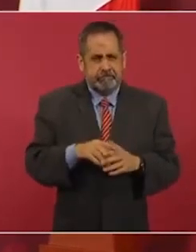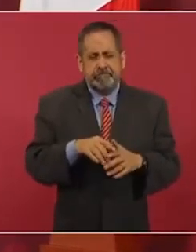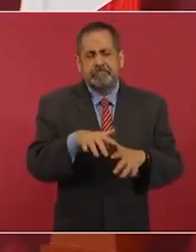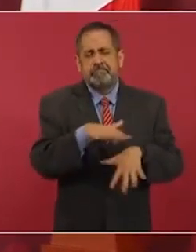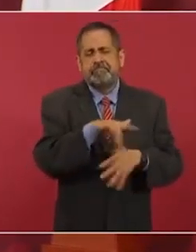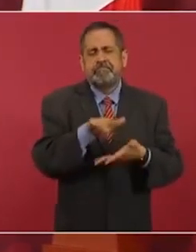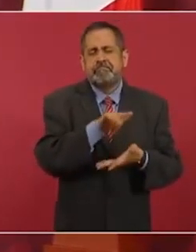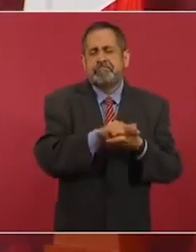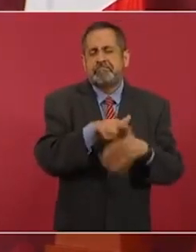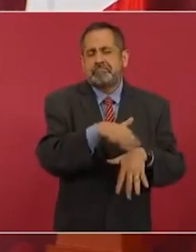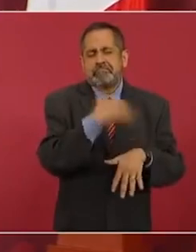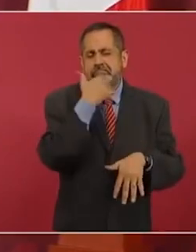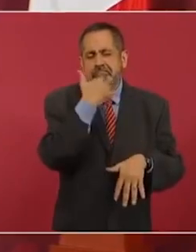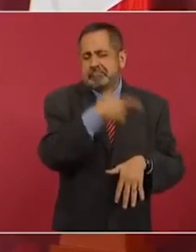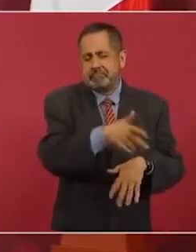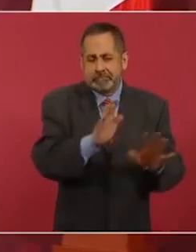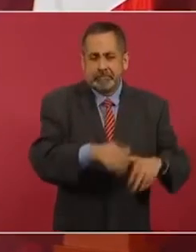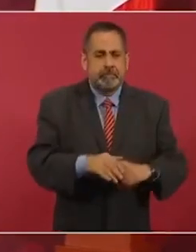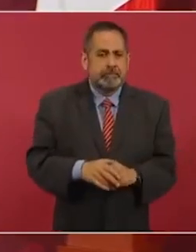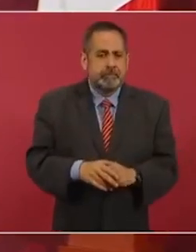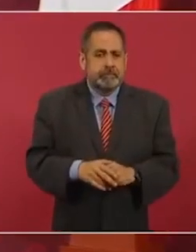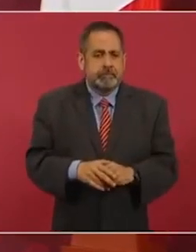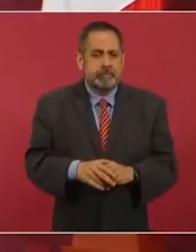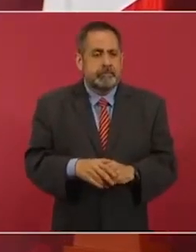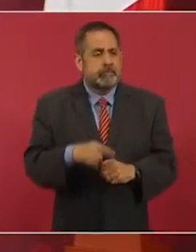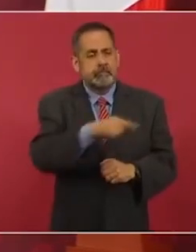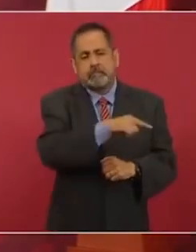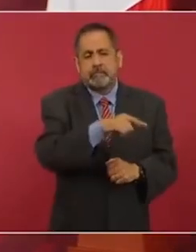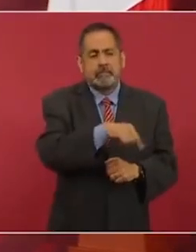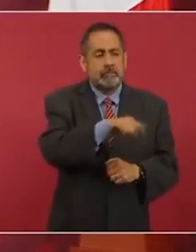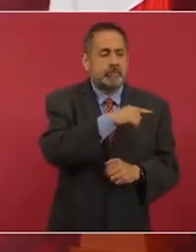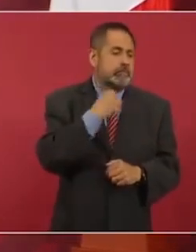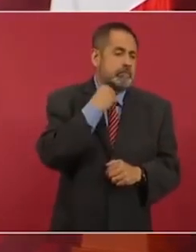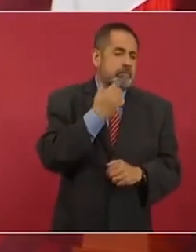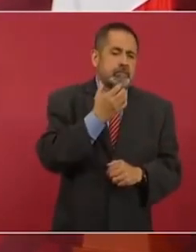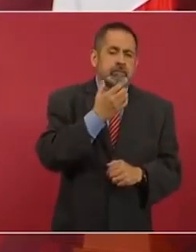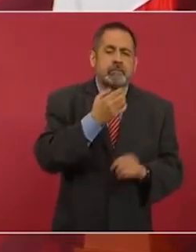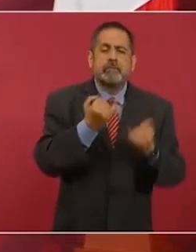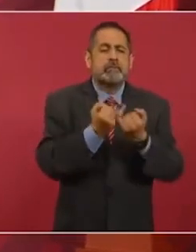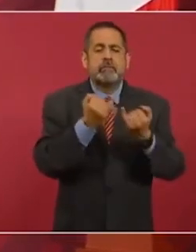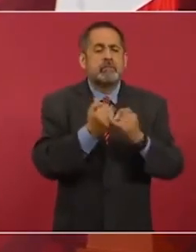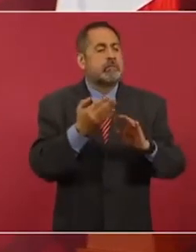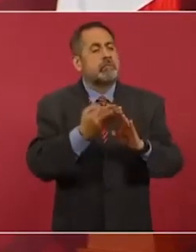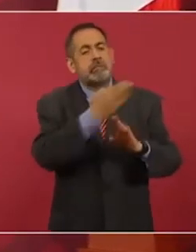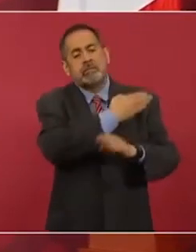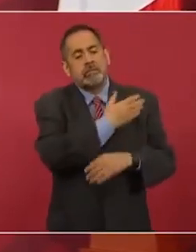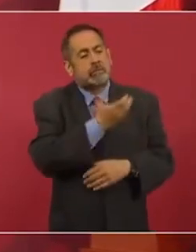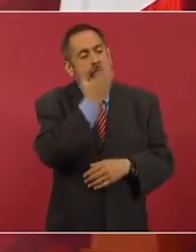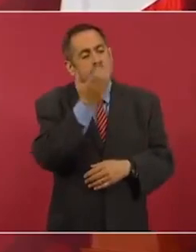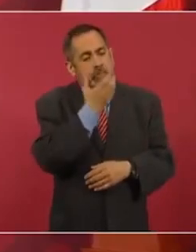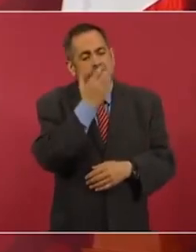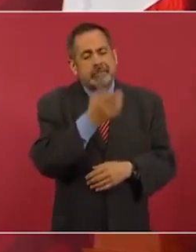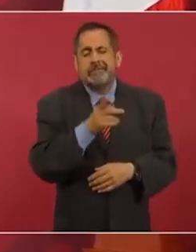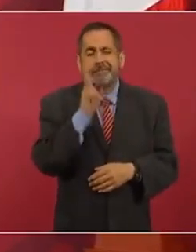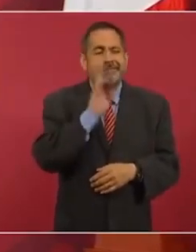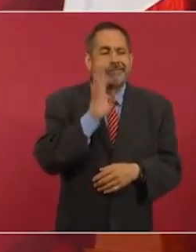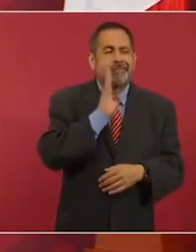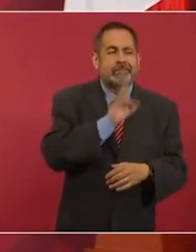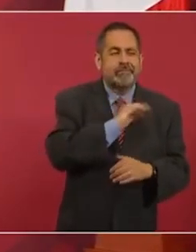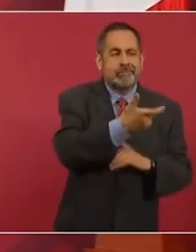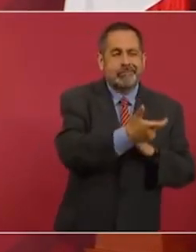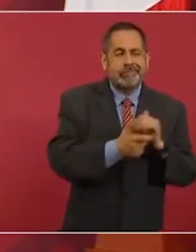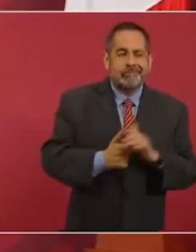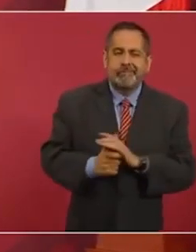leguleyos que se quedaron acostumbrados a que podían